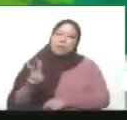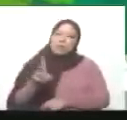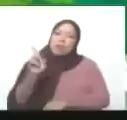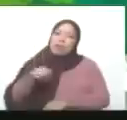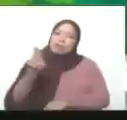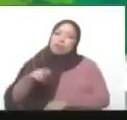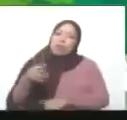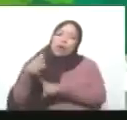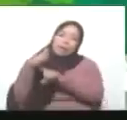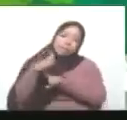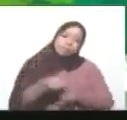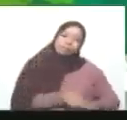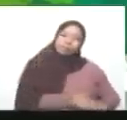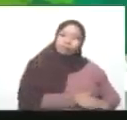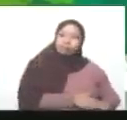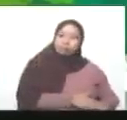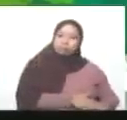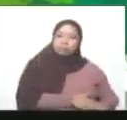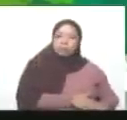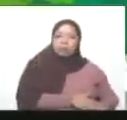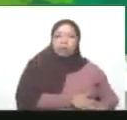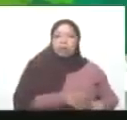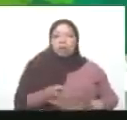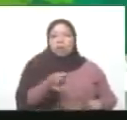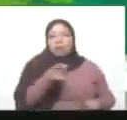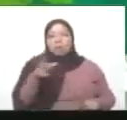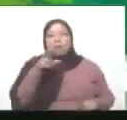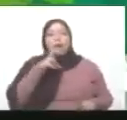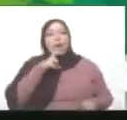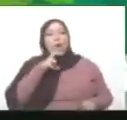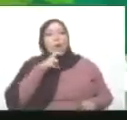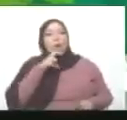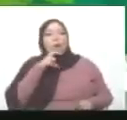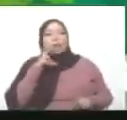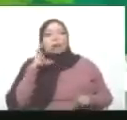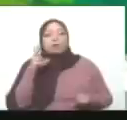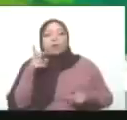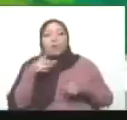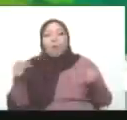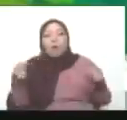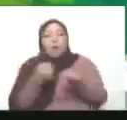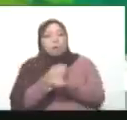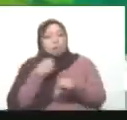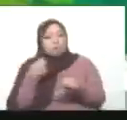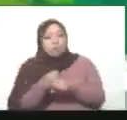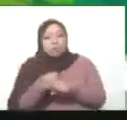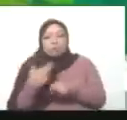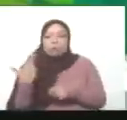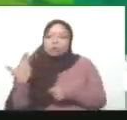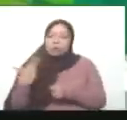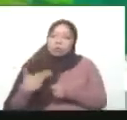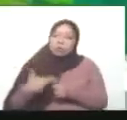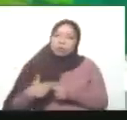imperialista ni que busca los recursos ni tierra que no le corresponde